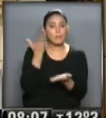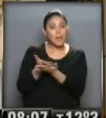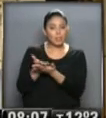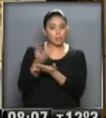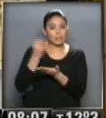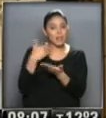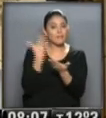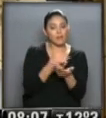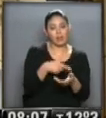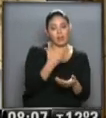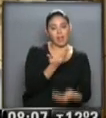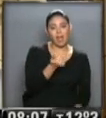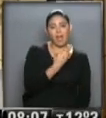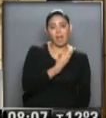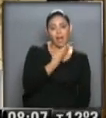del AFCA